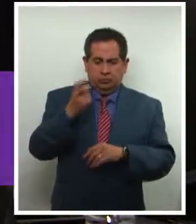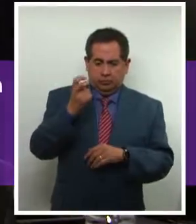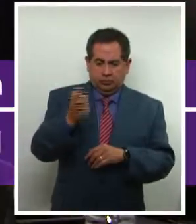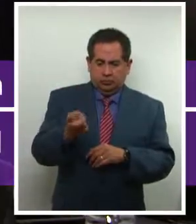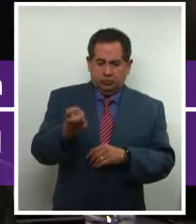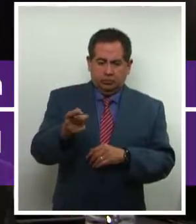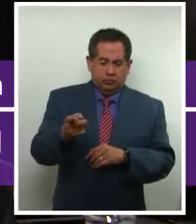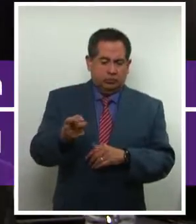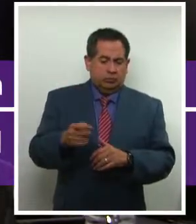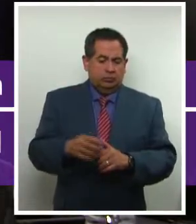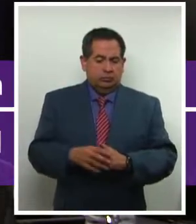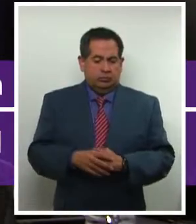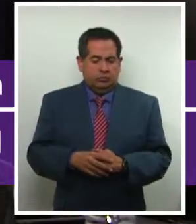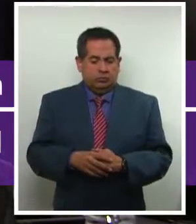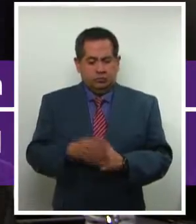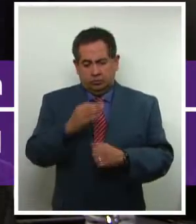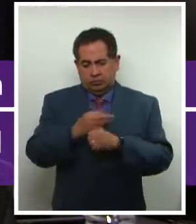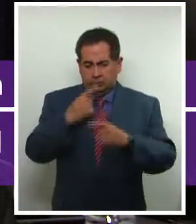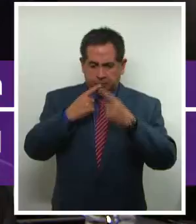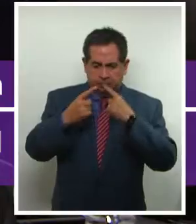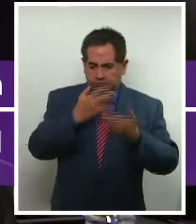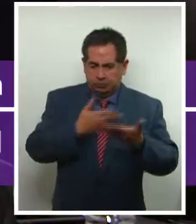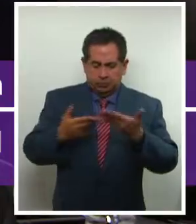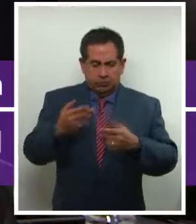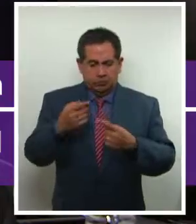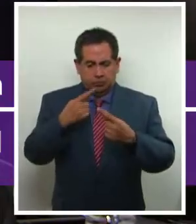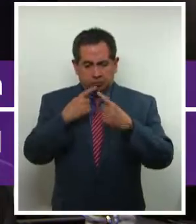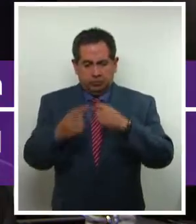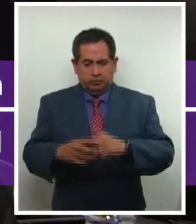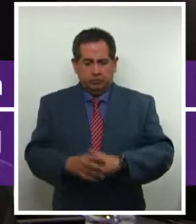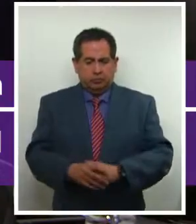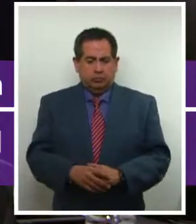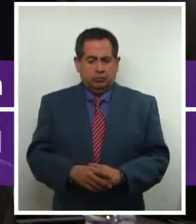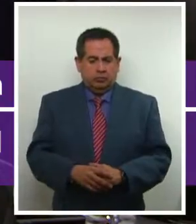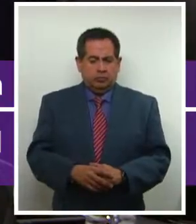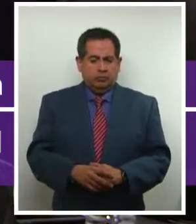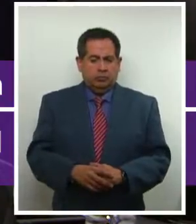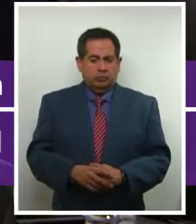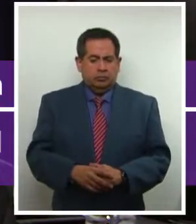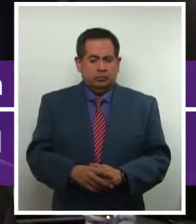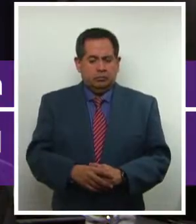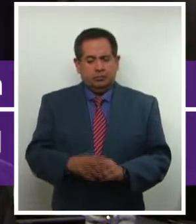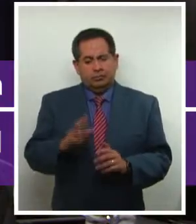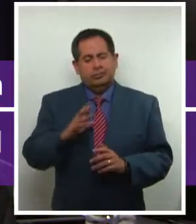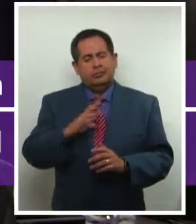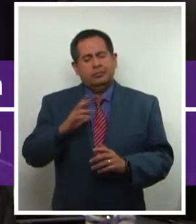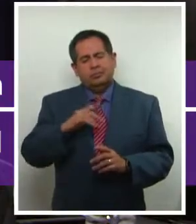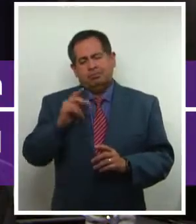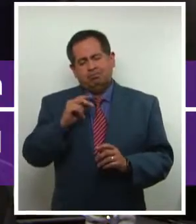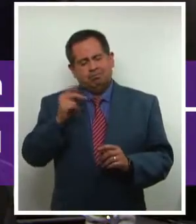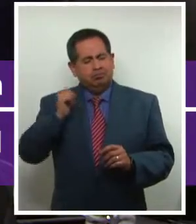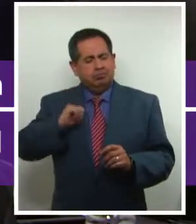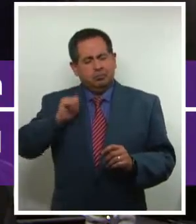que estamos discutiendo en este momento. Y hay una